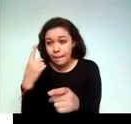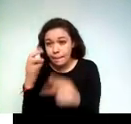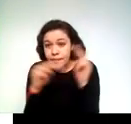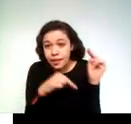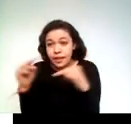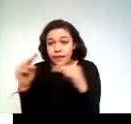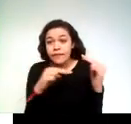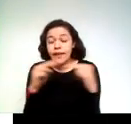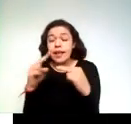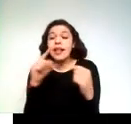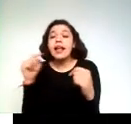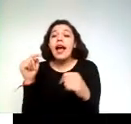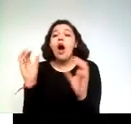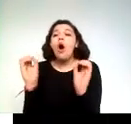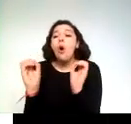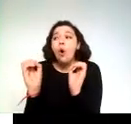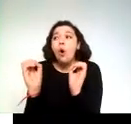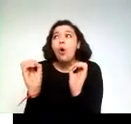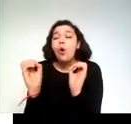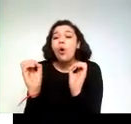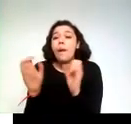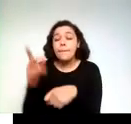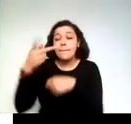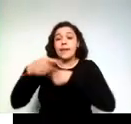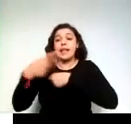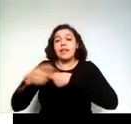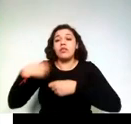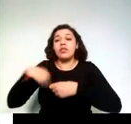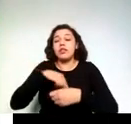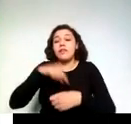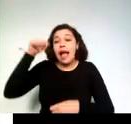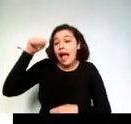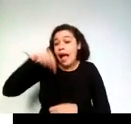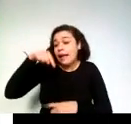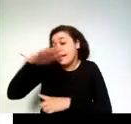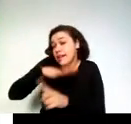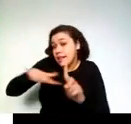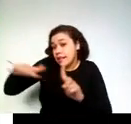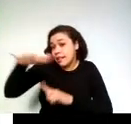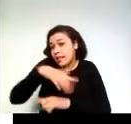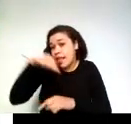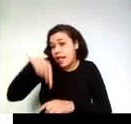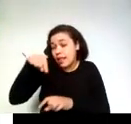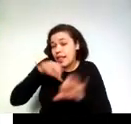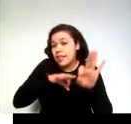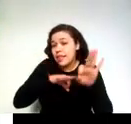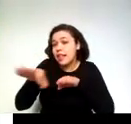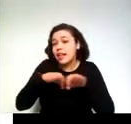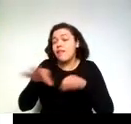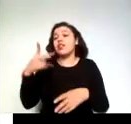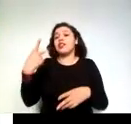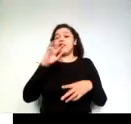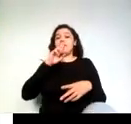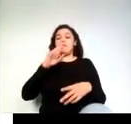afectación que o el riesgo en el que vivimos en este contexto laboral. Entonces, sus respuestas deben